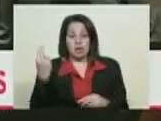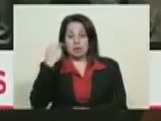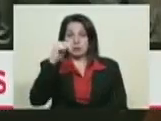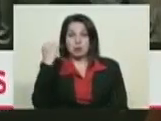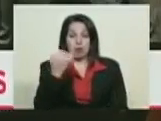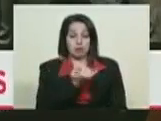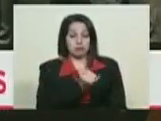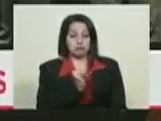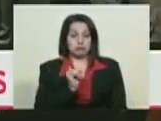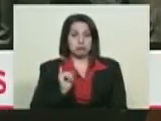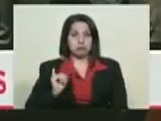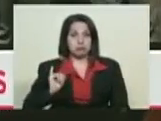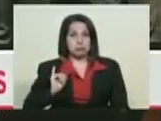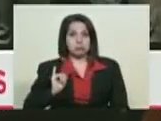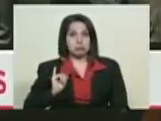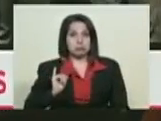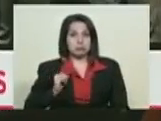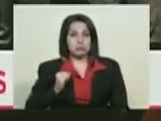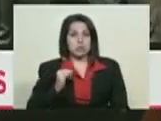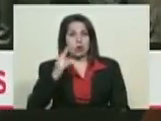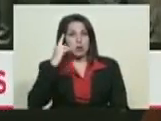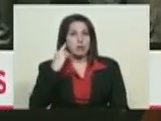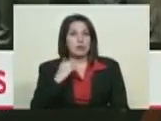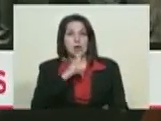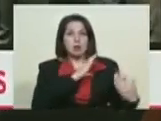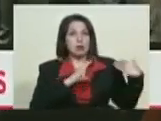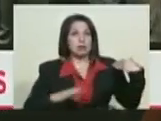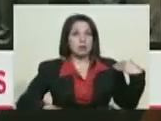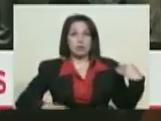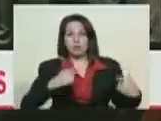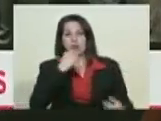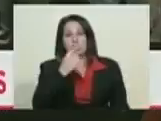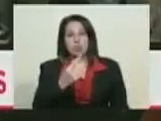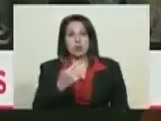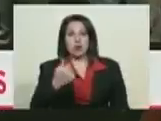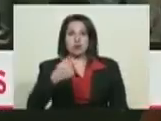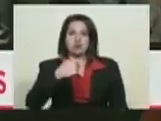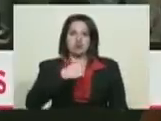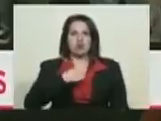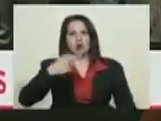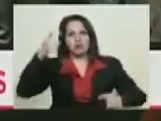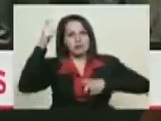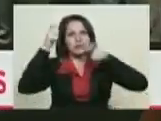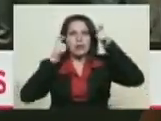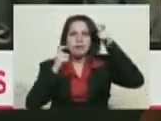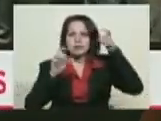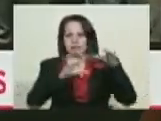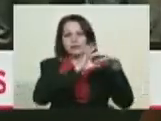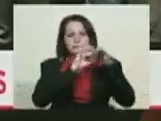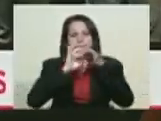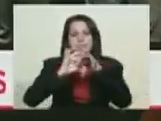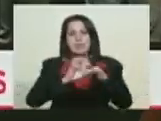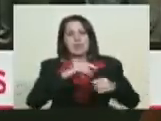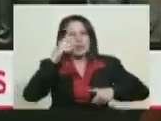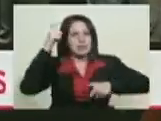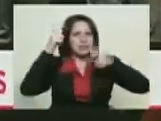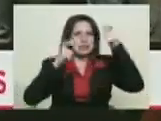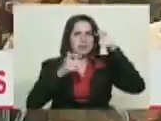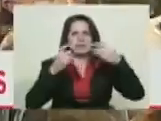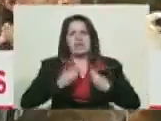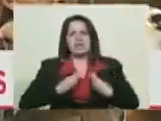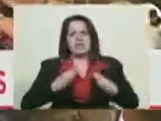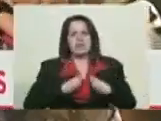nacionalista, bolivariano y cristiano lo resume todo cuando digo soy chavista. Chavista en esta